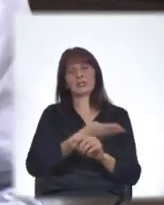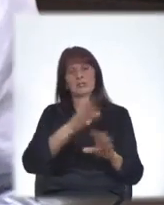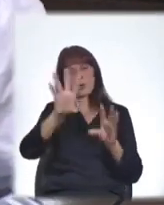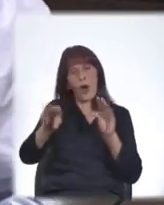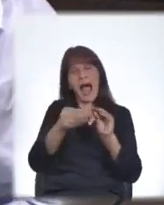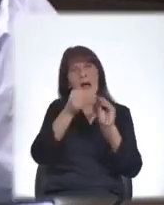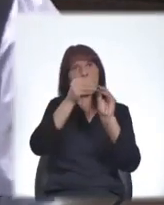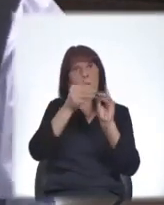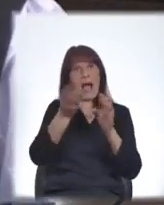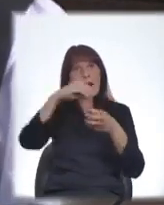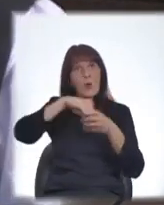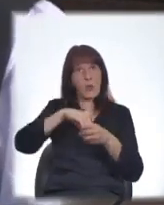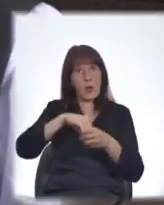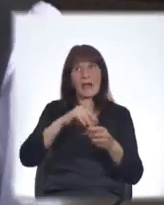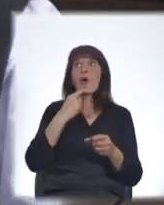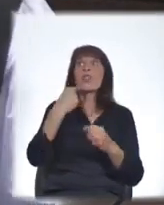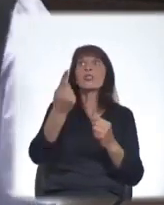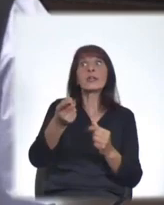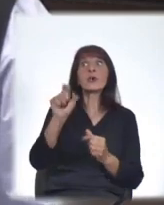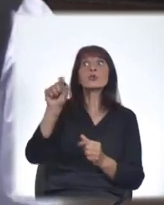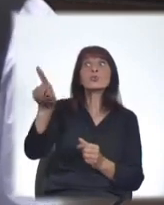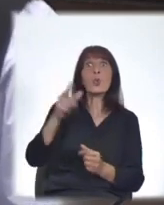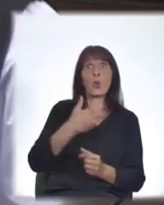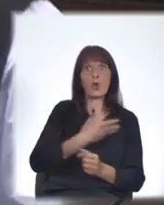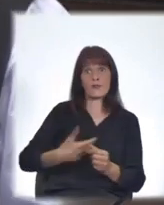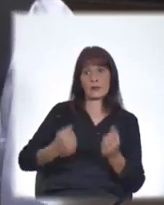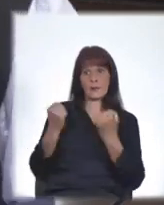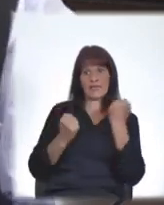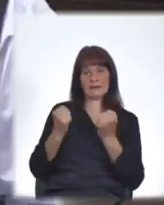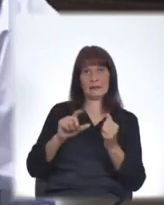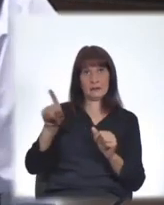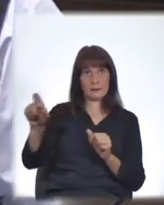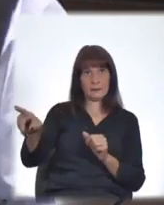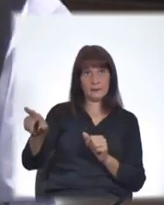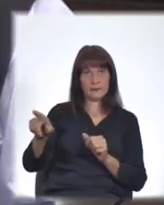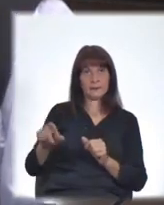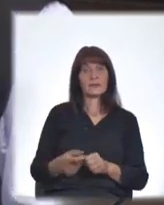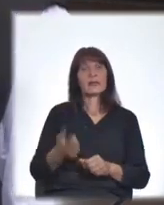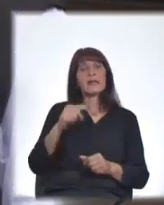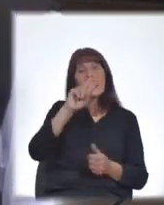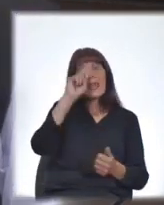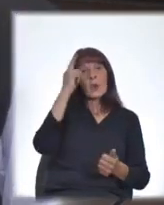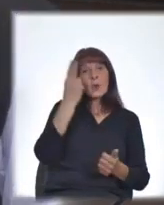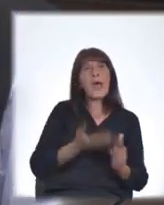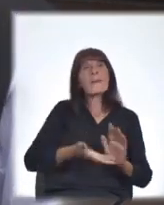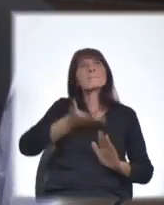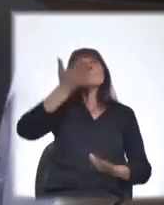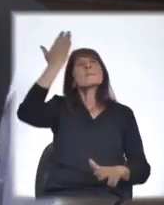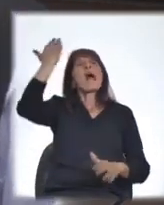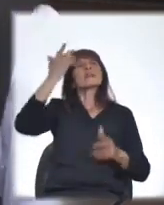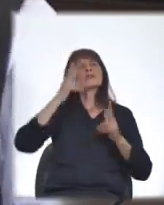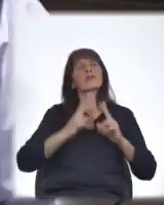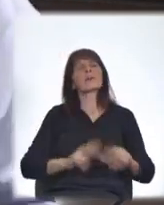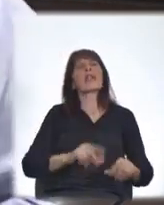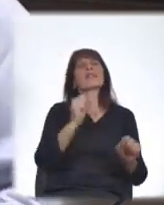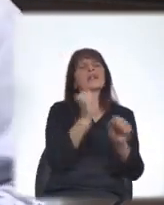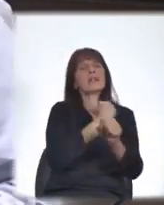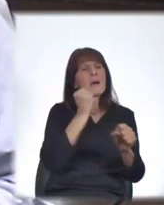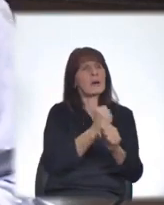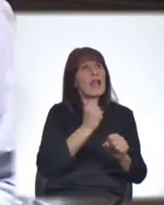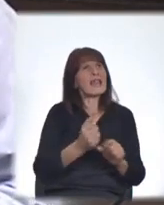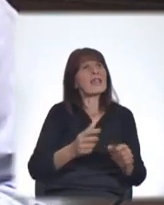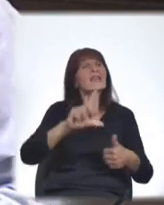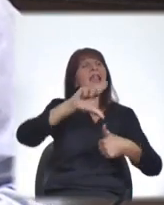dice su gobierno, señor presidente, su Ministerio de Economía. Dice que el Uruguay es el país con más formalidad laboral de América